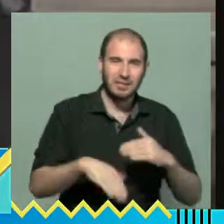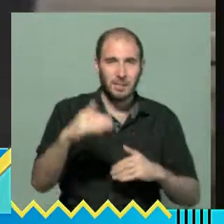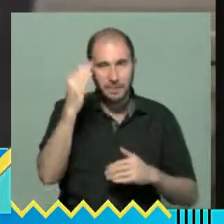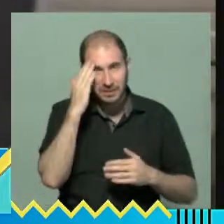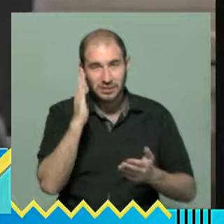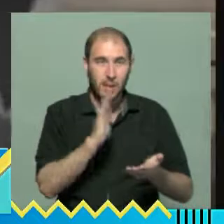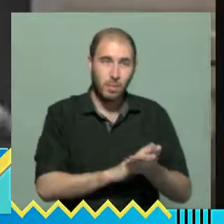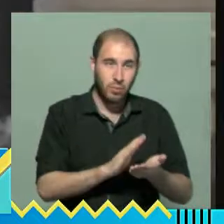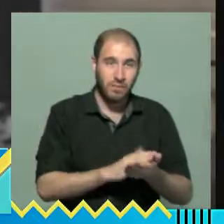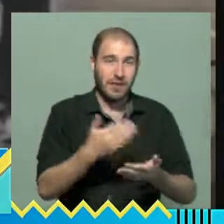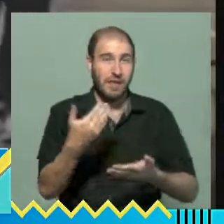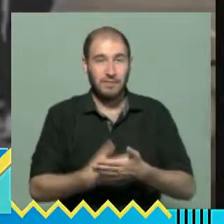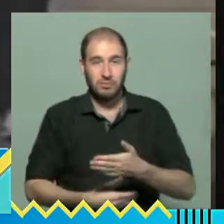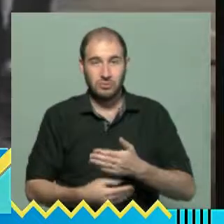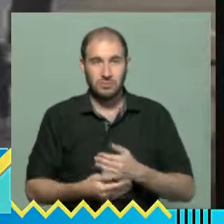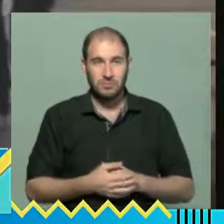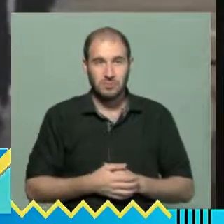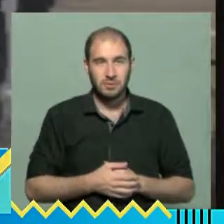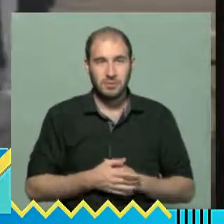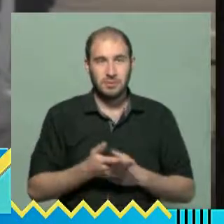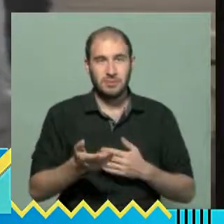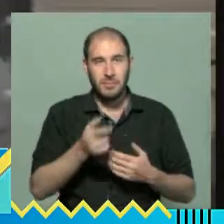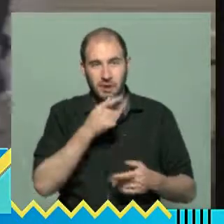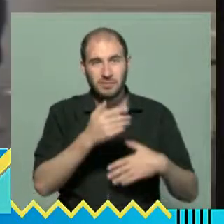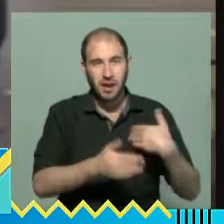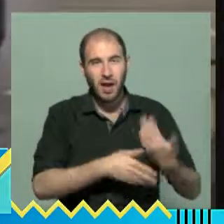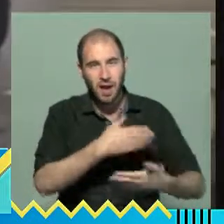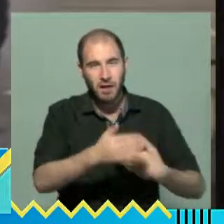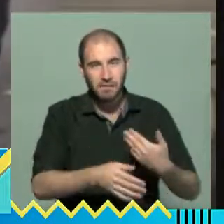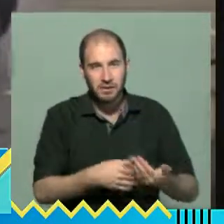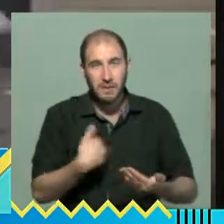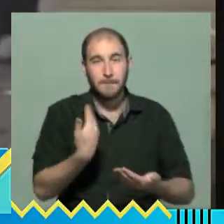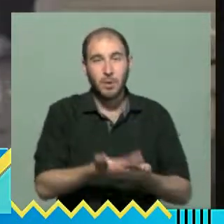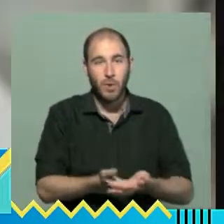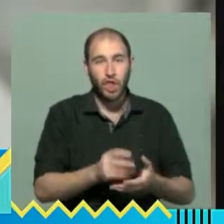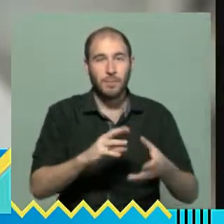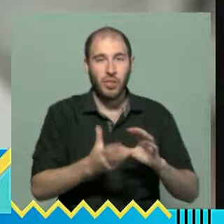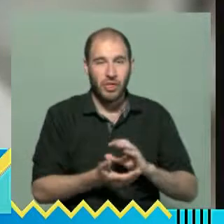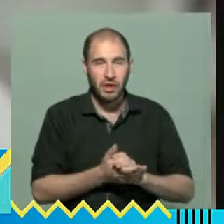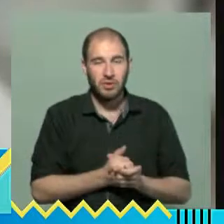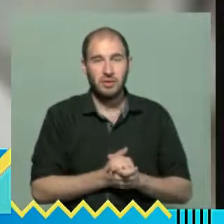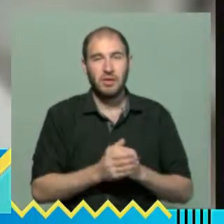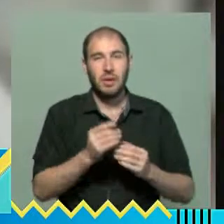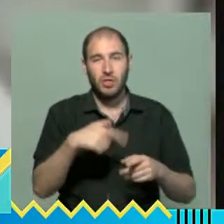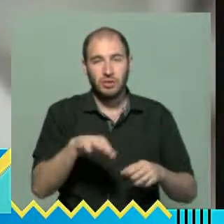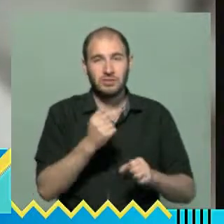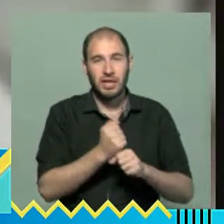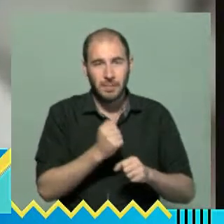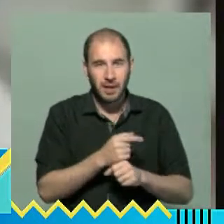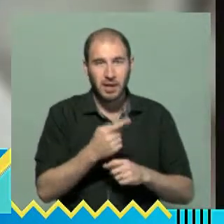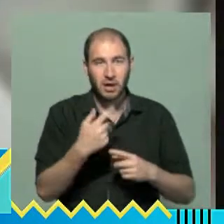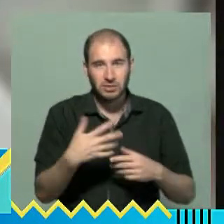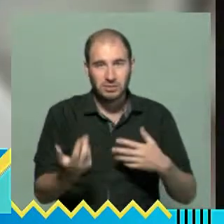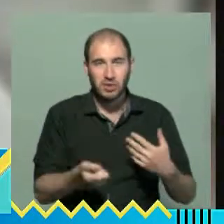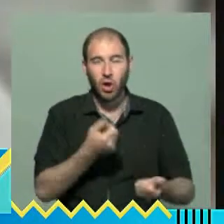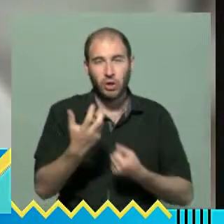probar y evaluar. Y vamos como avanzando en proponer modelos para trabajar con lo que vamos